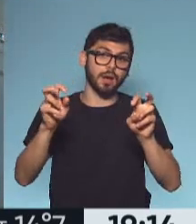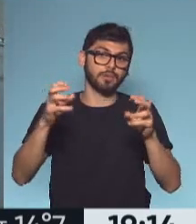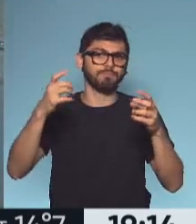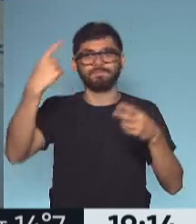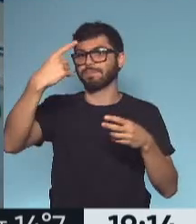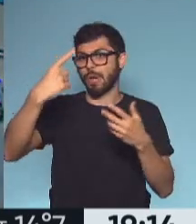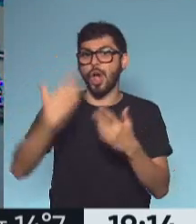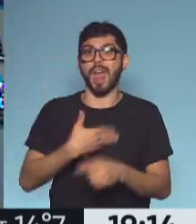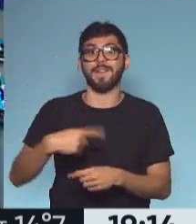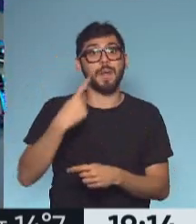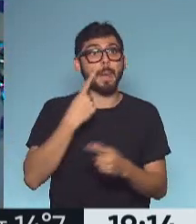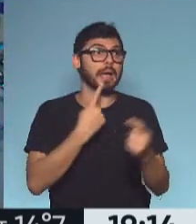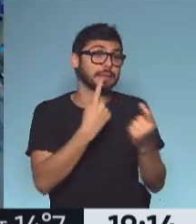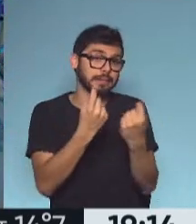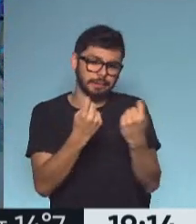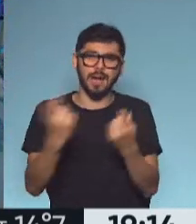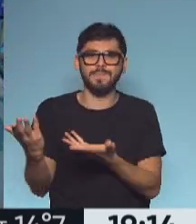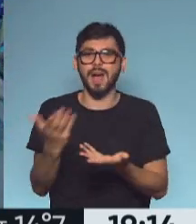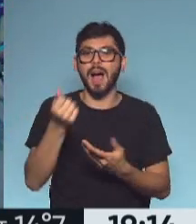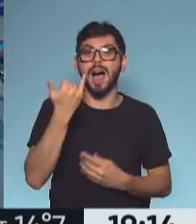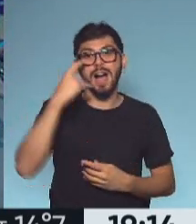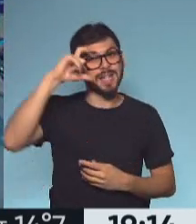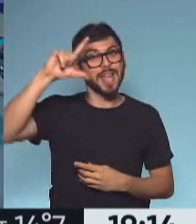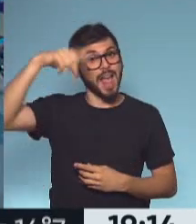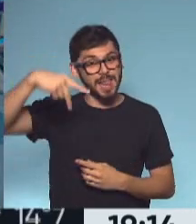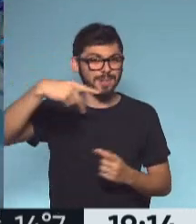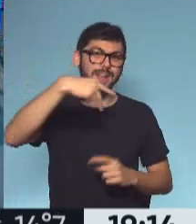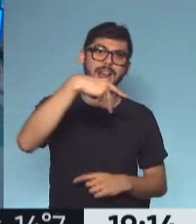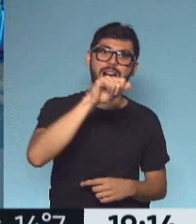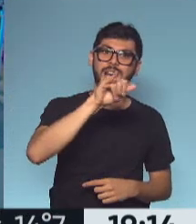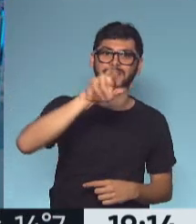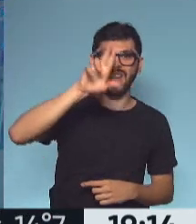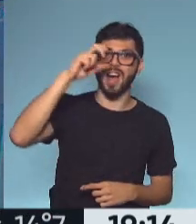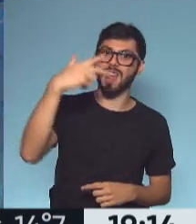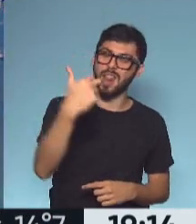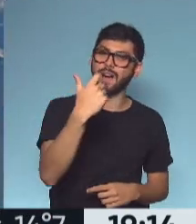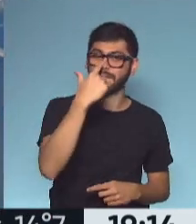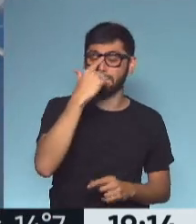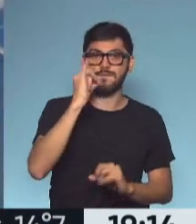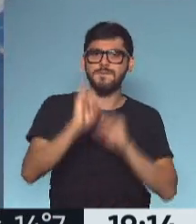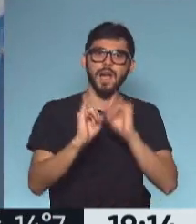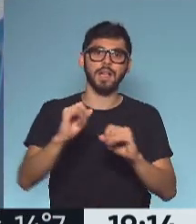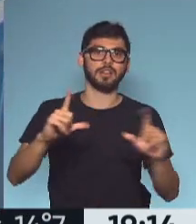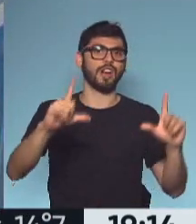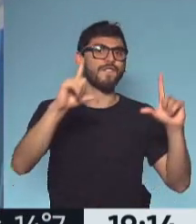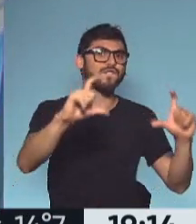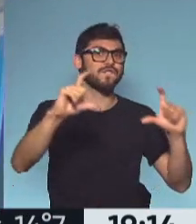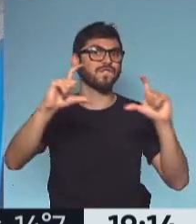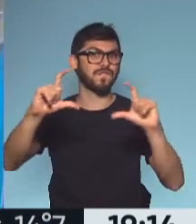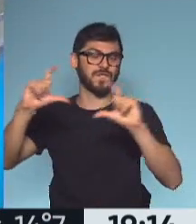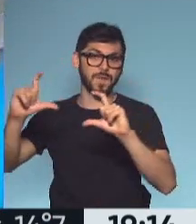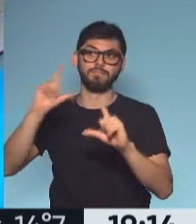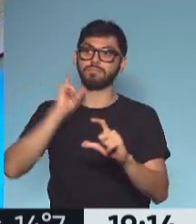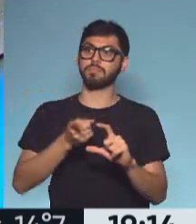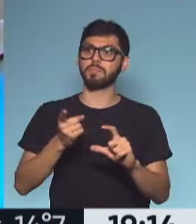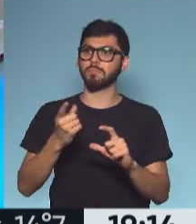Fondo Monetario Internacional. Ayelen Oliva Nazarena Lomagno para analizar estas postales que nos va dejando y estos